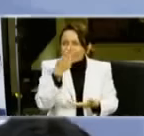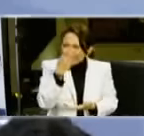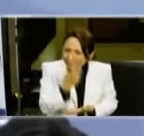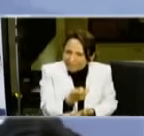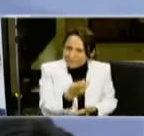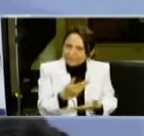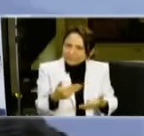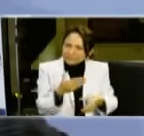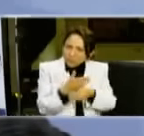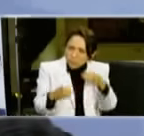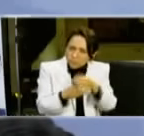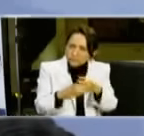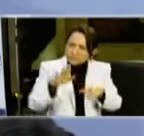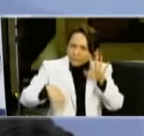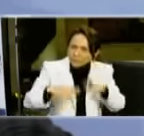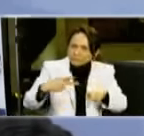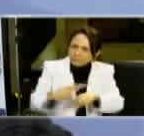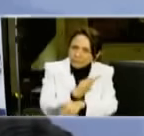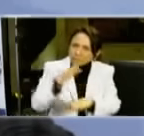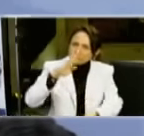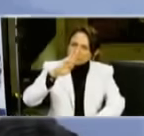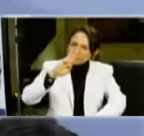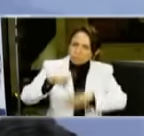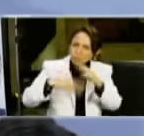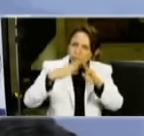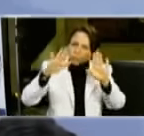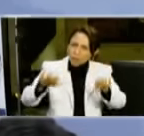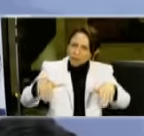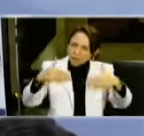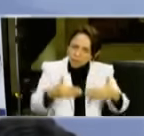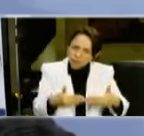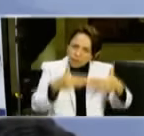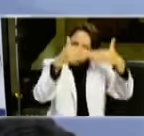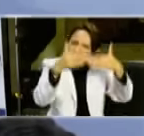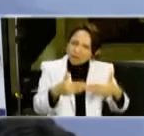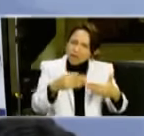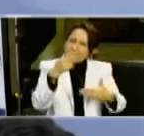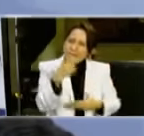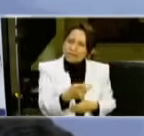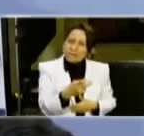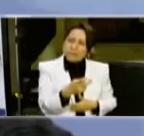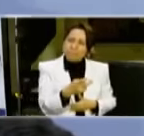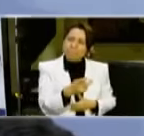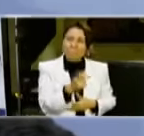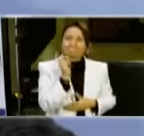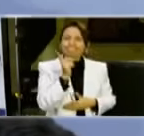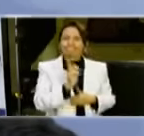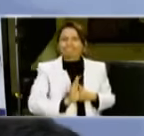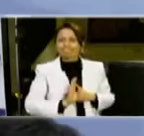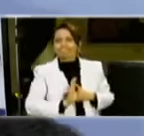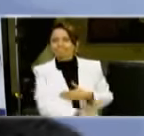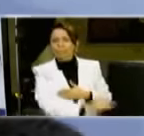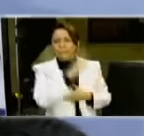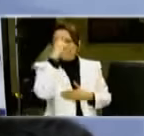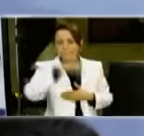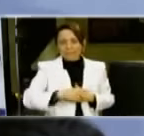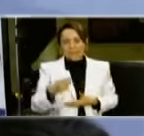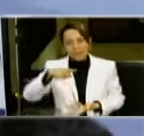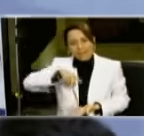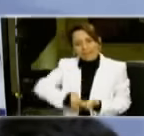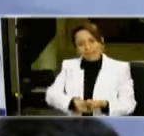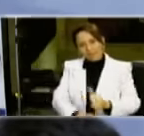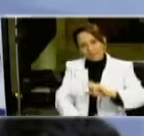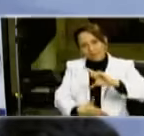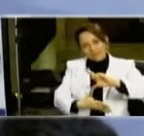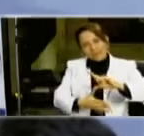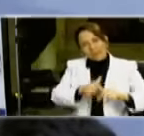a los latinoamericanos, no los divida entre los del Pacífico y los del Atlántico. Eso yo creo que es el principal riesgo que existe y creo que una